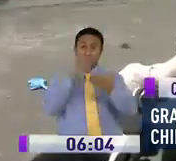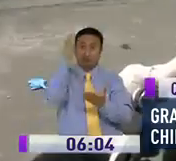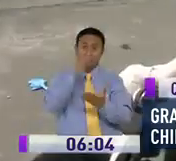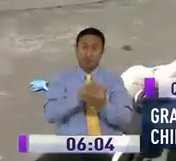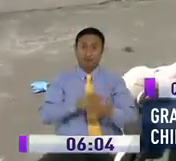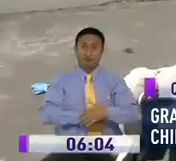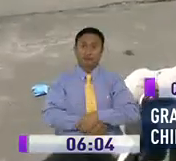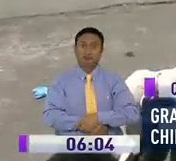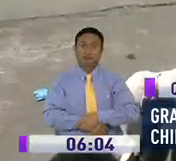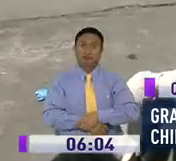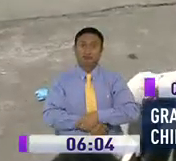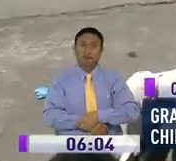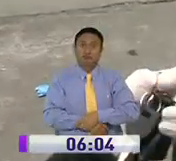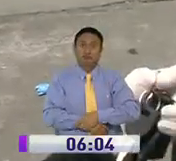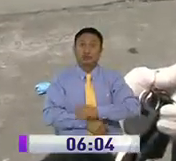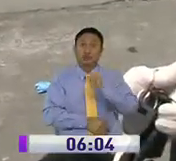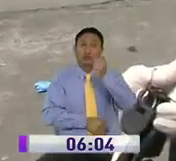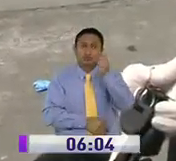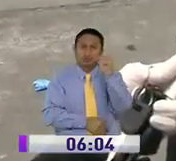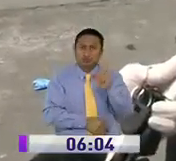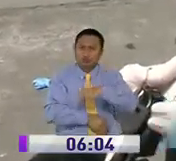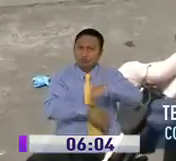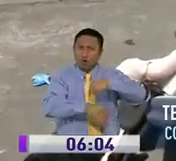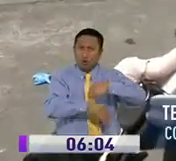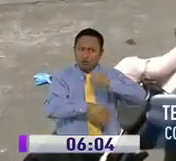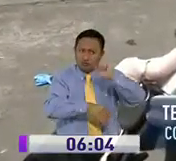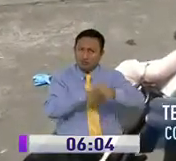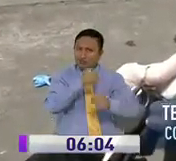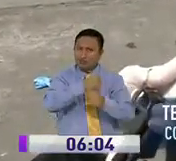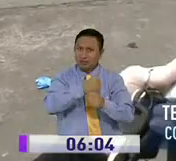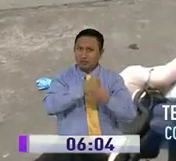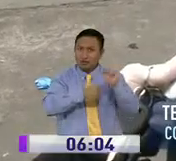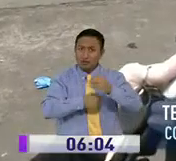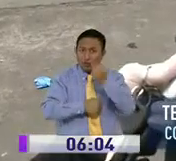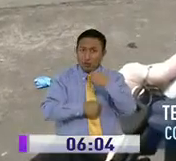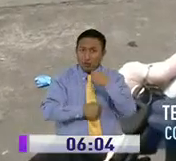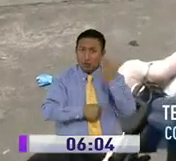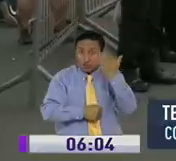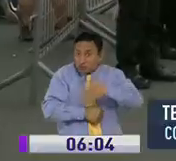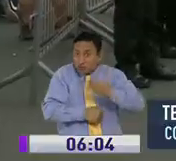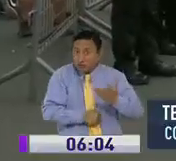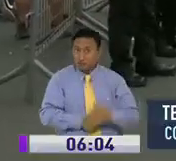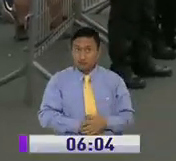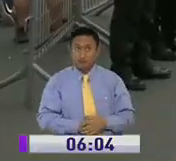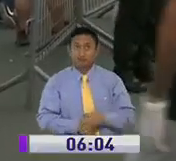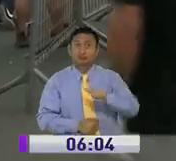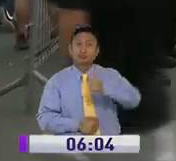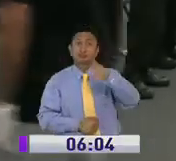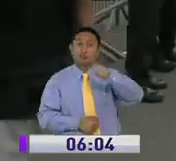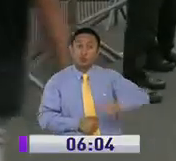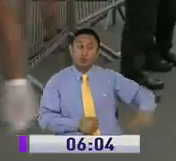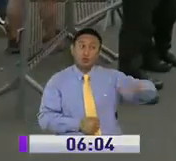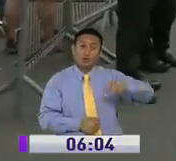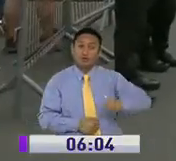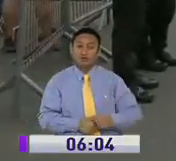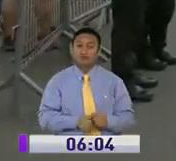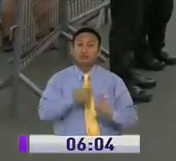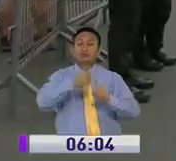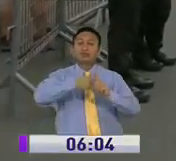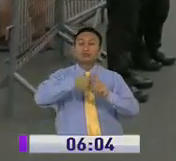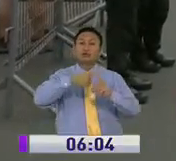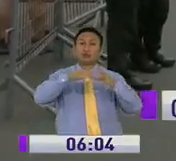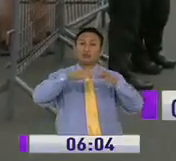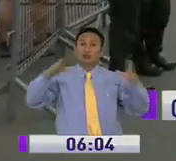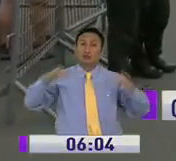Nosotros solo pedimos de esas pocas horas nomás que nos dejen trabajar, aunque sea para la comida del día. En otro punto del sur de la ciudad, en el mercado